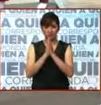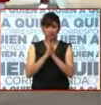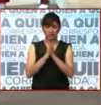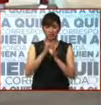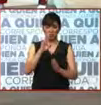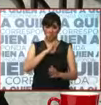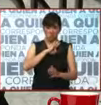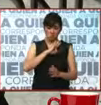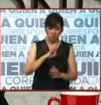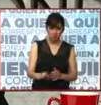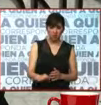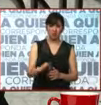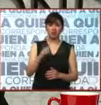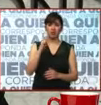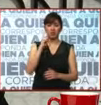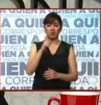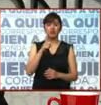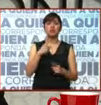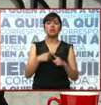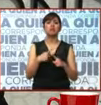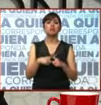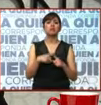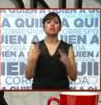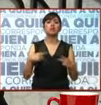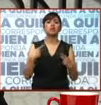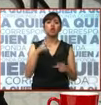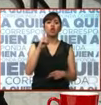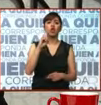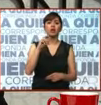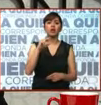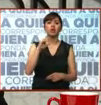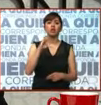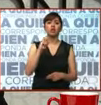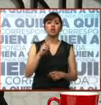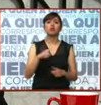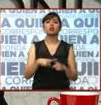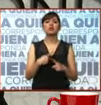¿habrá posibilidades de... ¿Quién está? ¿De donaciones?